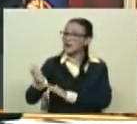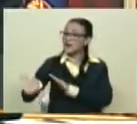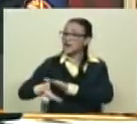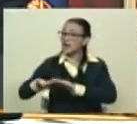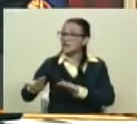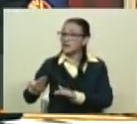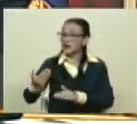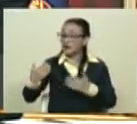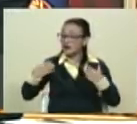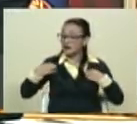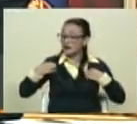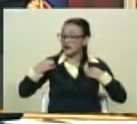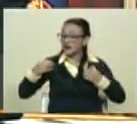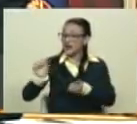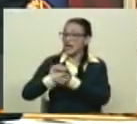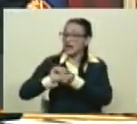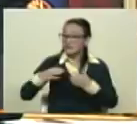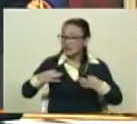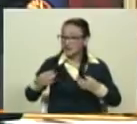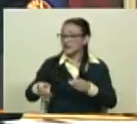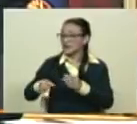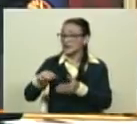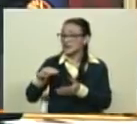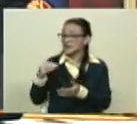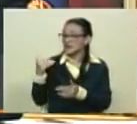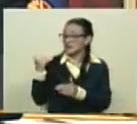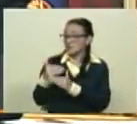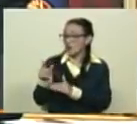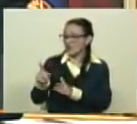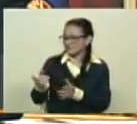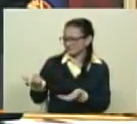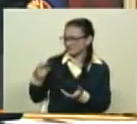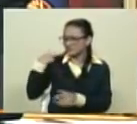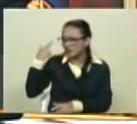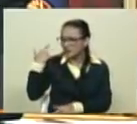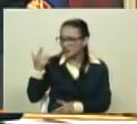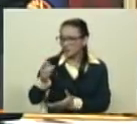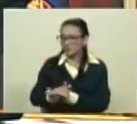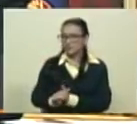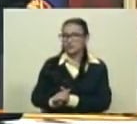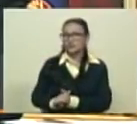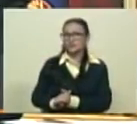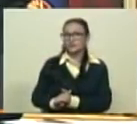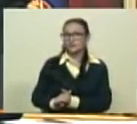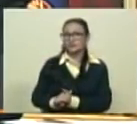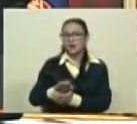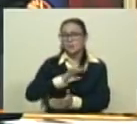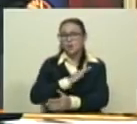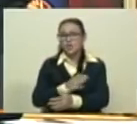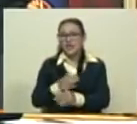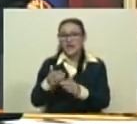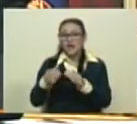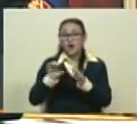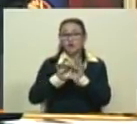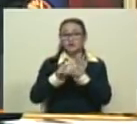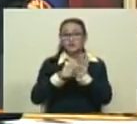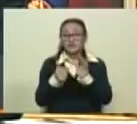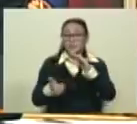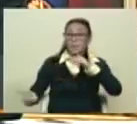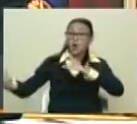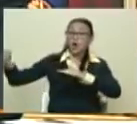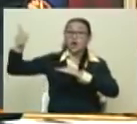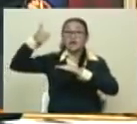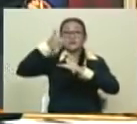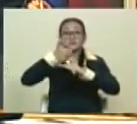flujo, vaya a lavarse ese paltó. El poder constituyente está por encima del Congreso